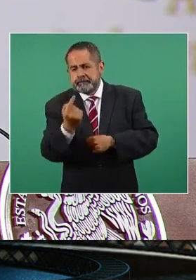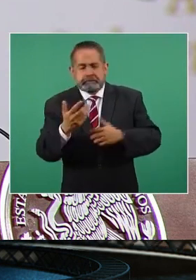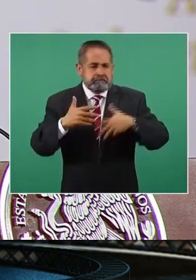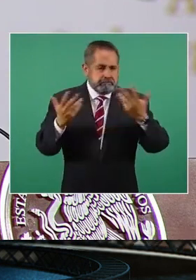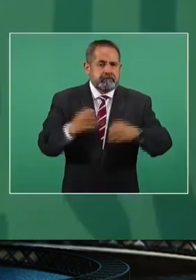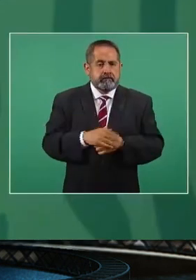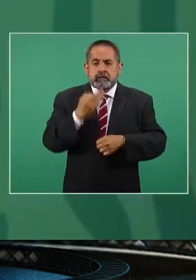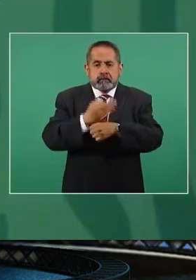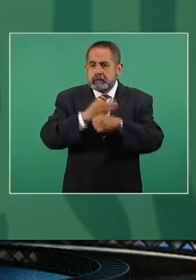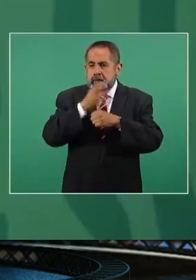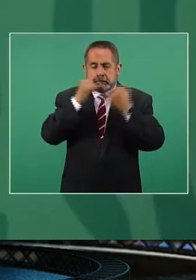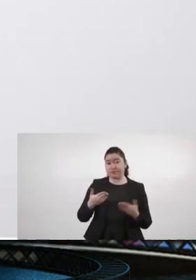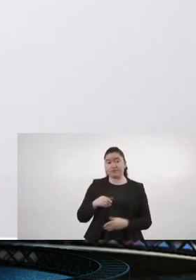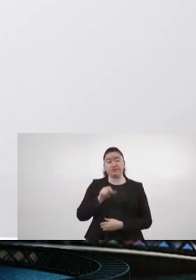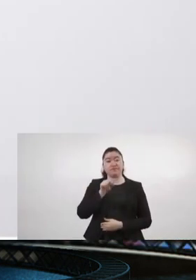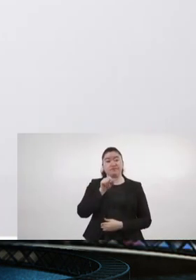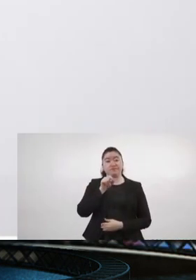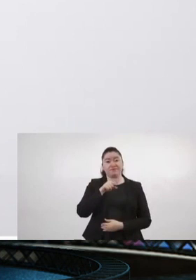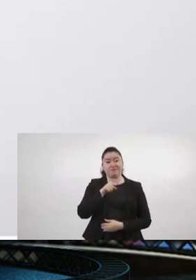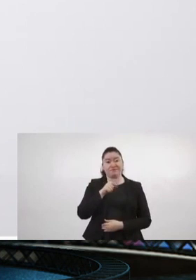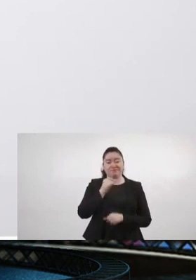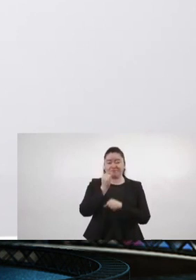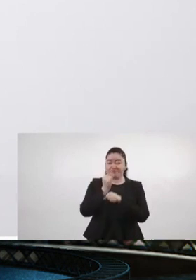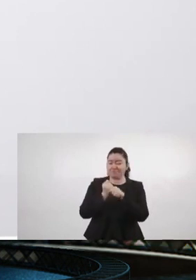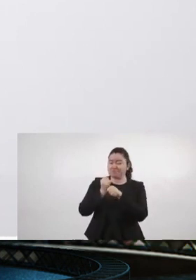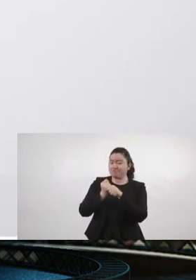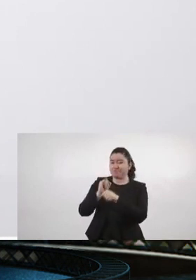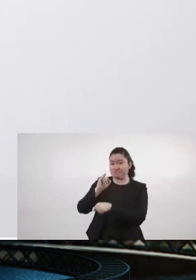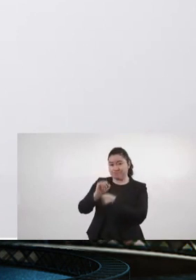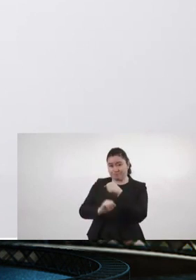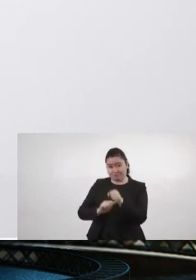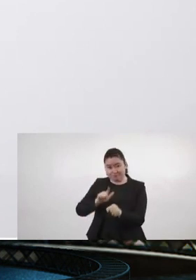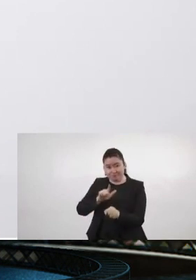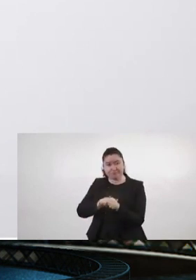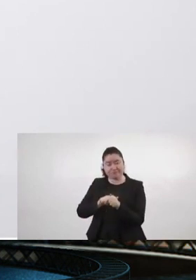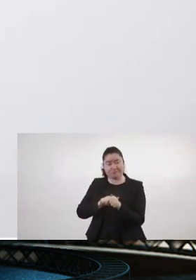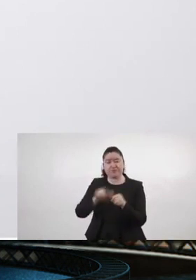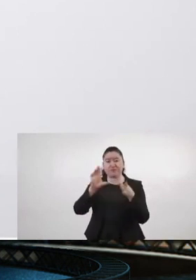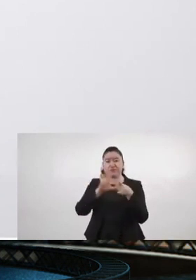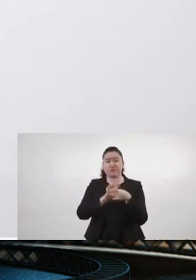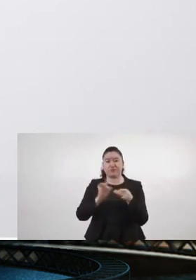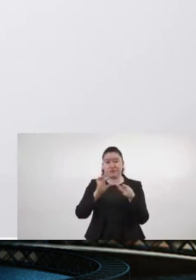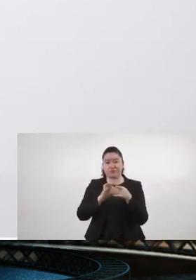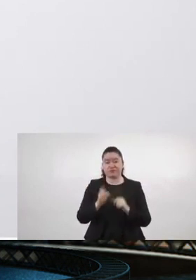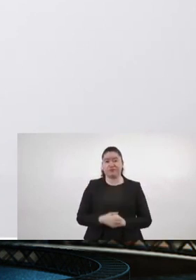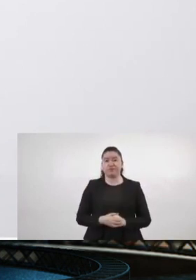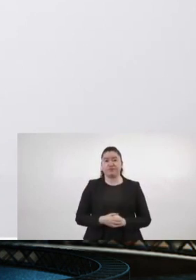podríamos establecer en este momento qué fue. Con relación al peritaje internacional,